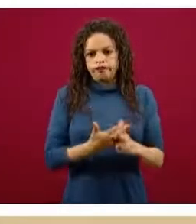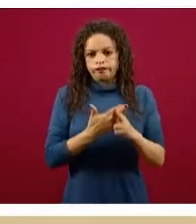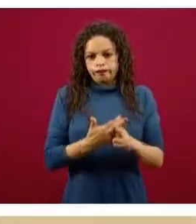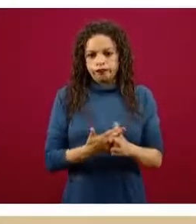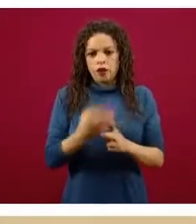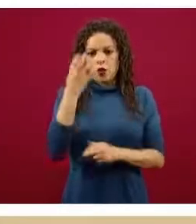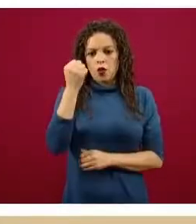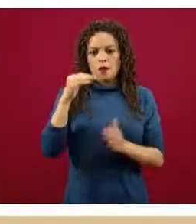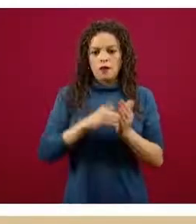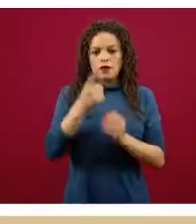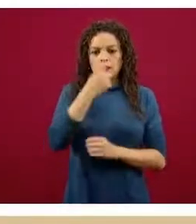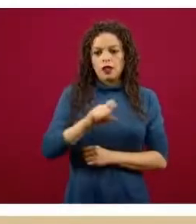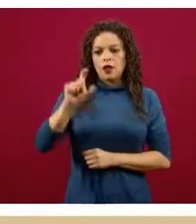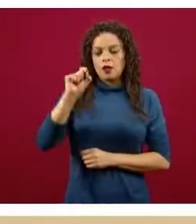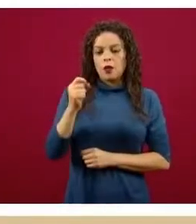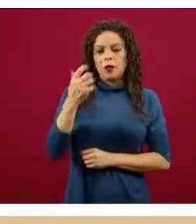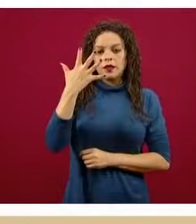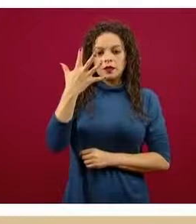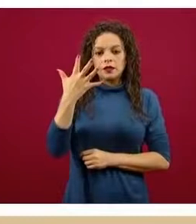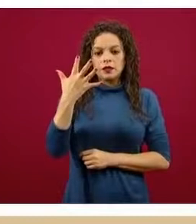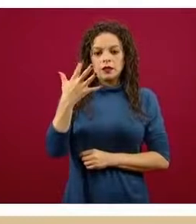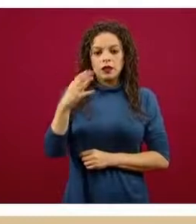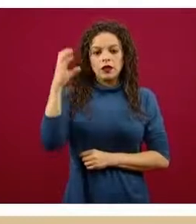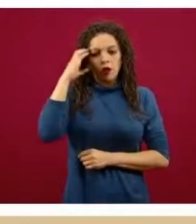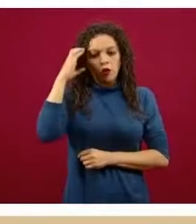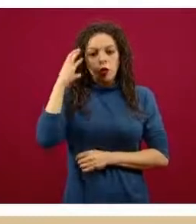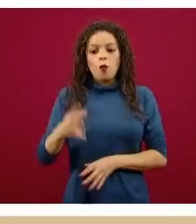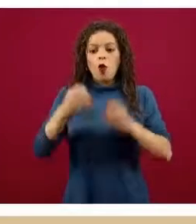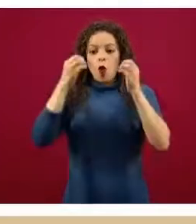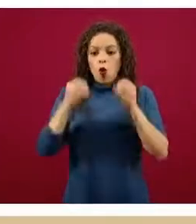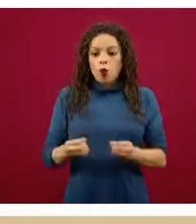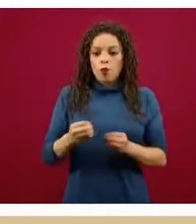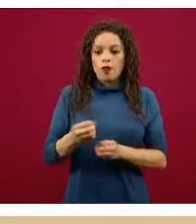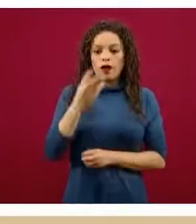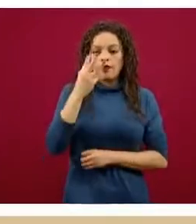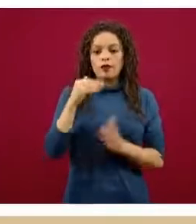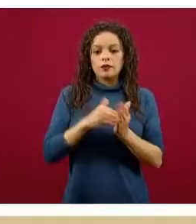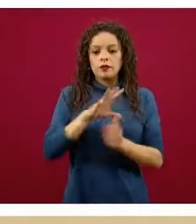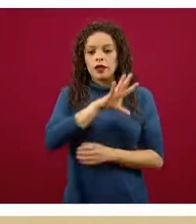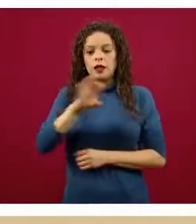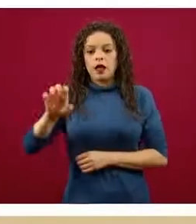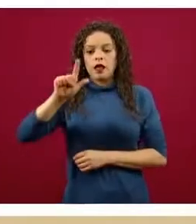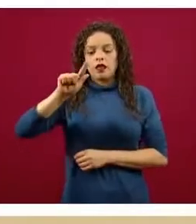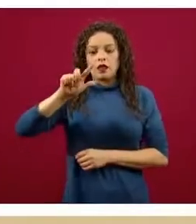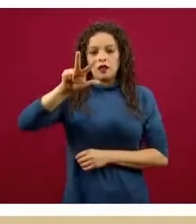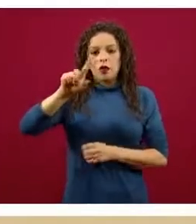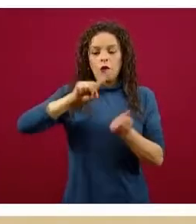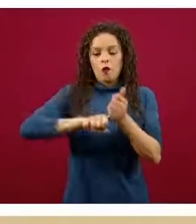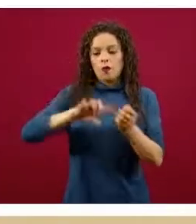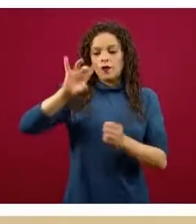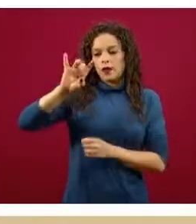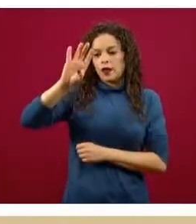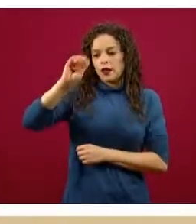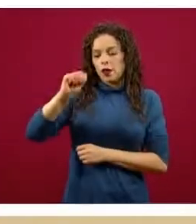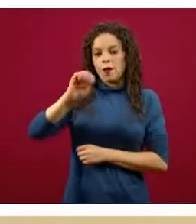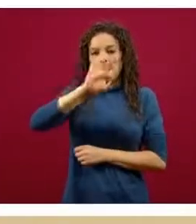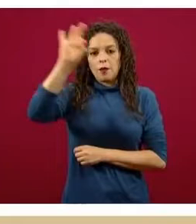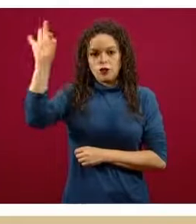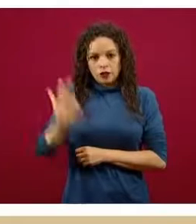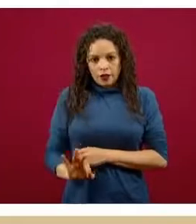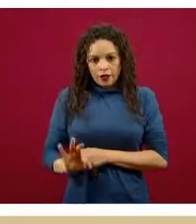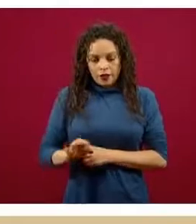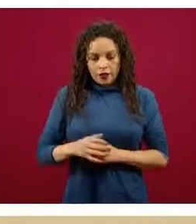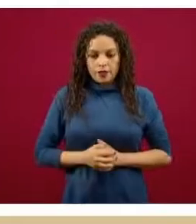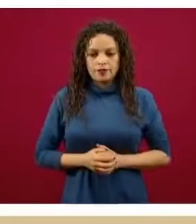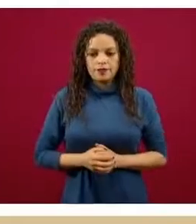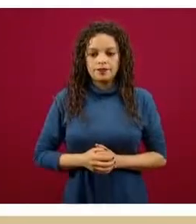camas, de las cuales están ocupadas 3,578, que corresponden al 39%. Actualmente,